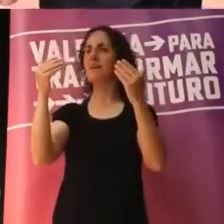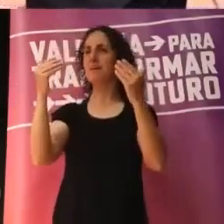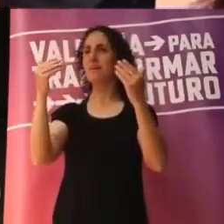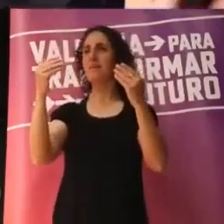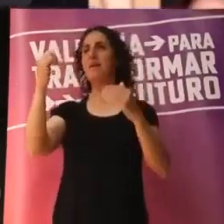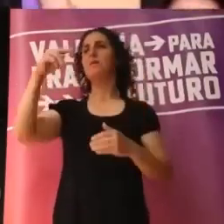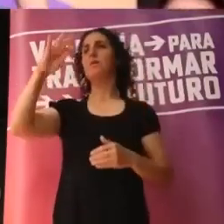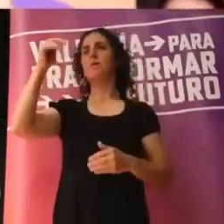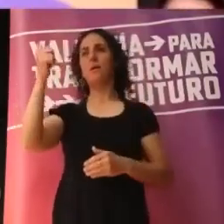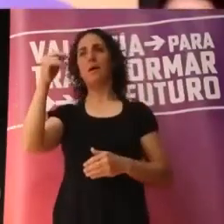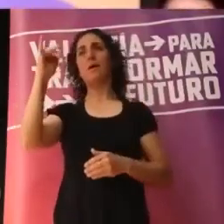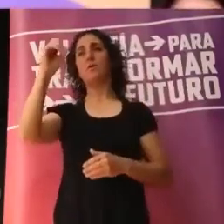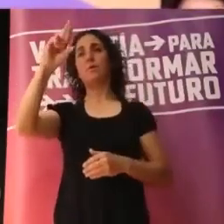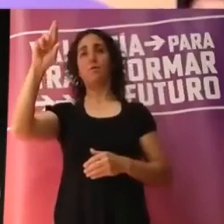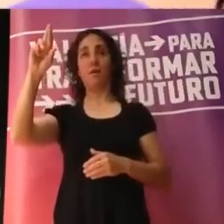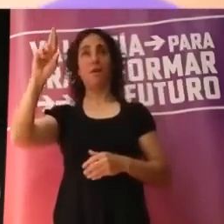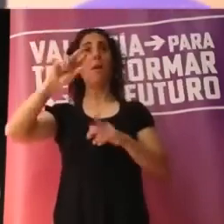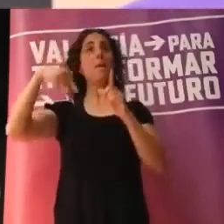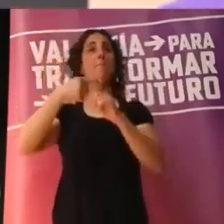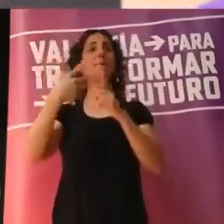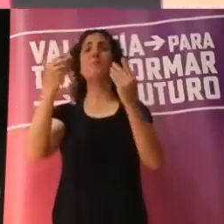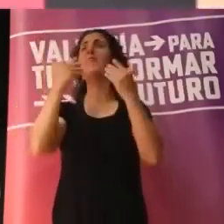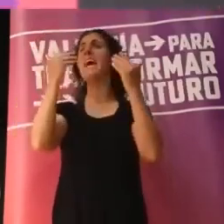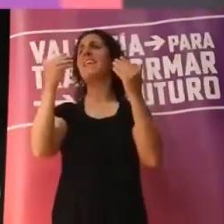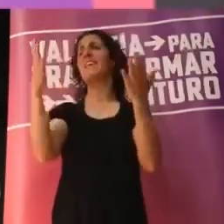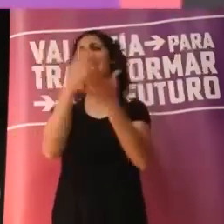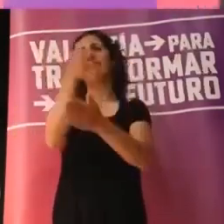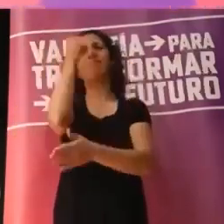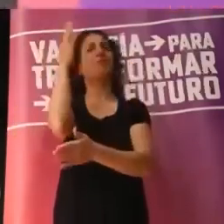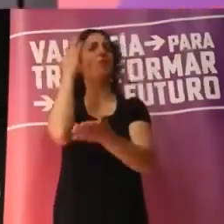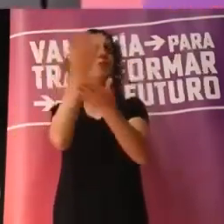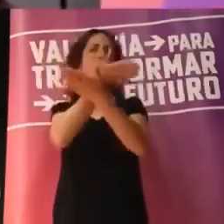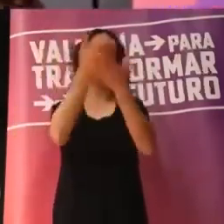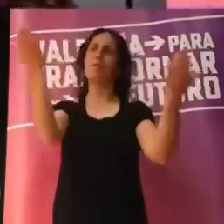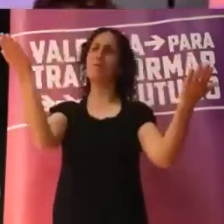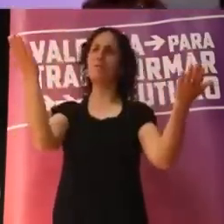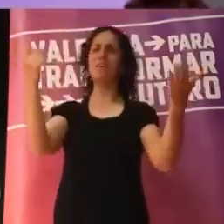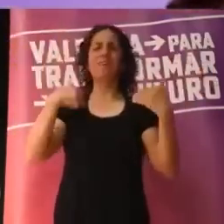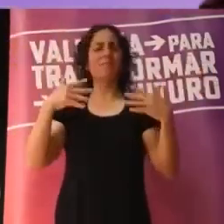Antònia, Jové. Moltes gràcies a tots i totes. Som molt contents.